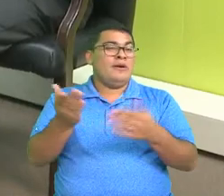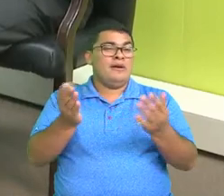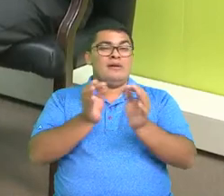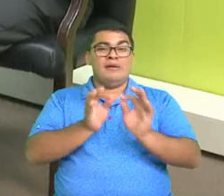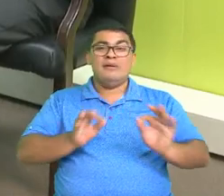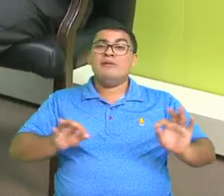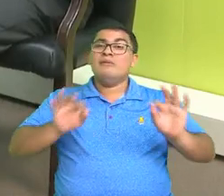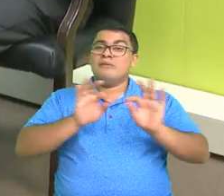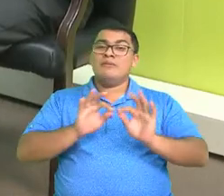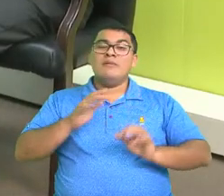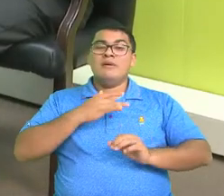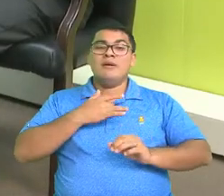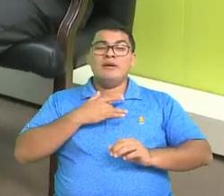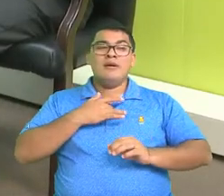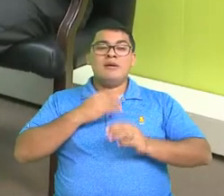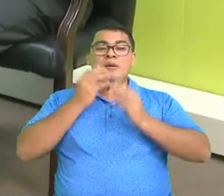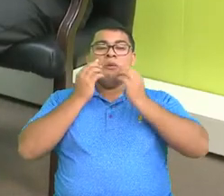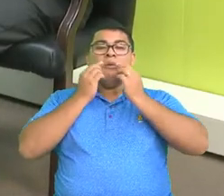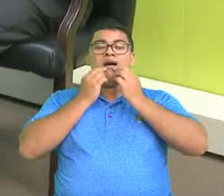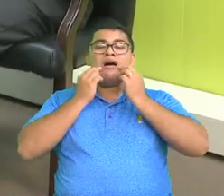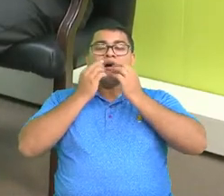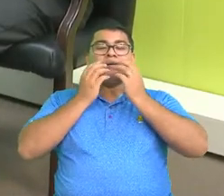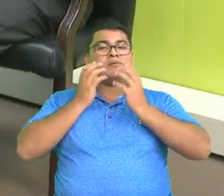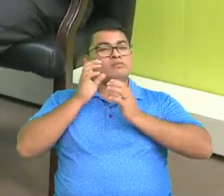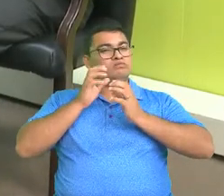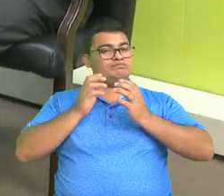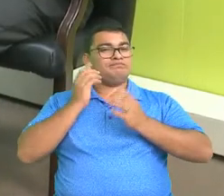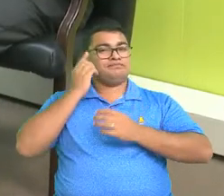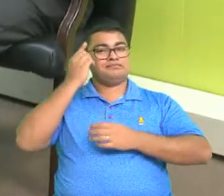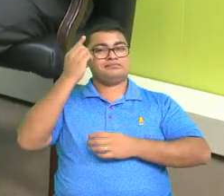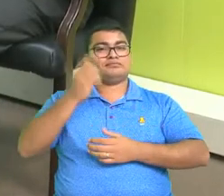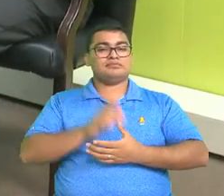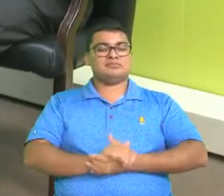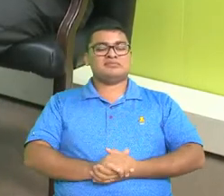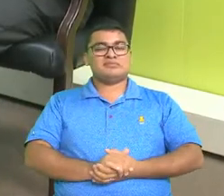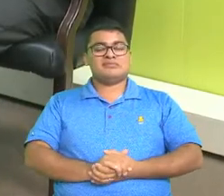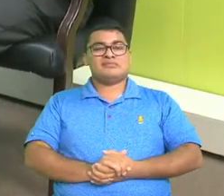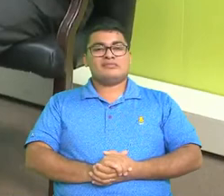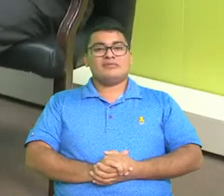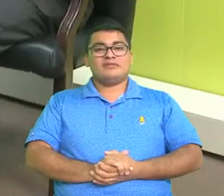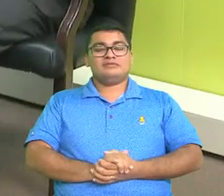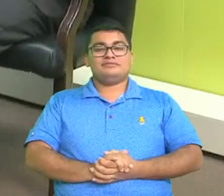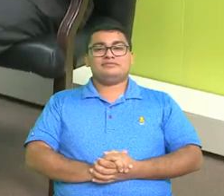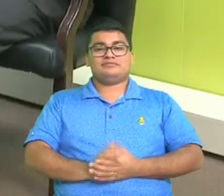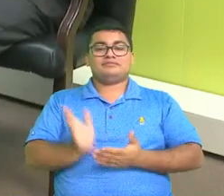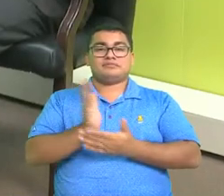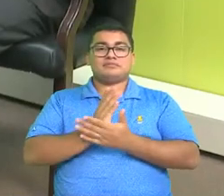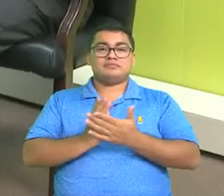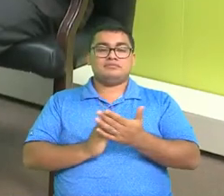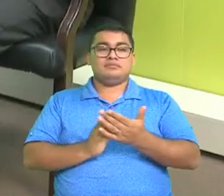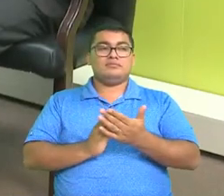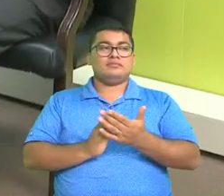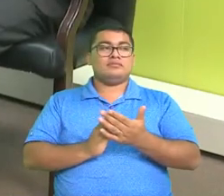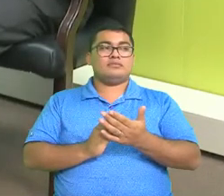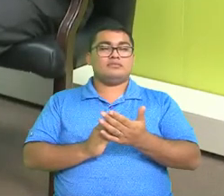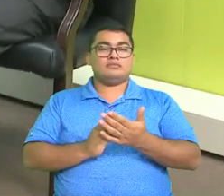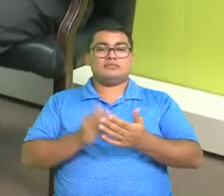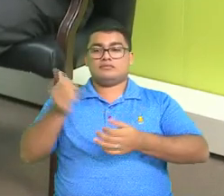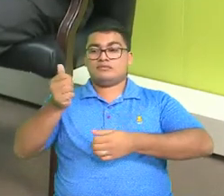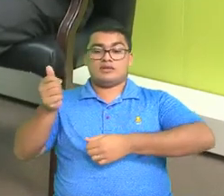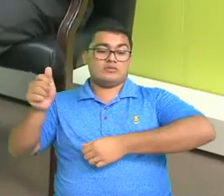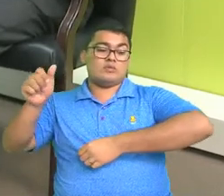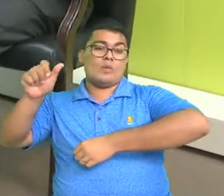importante para el desarrollo de la mandíbula del niño, sí, o la niña. Sí, fíjate que hay algunas pachas que la salida es